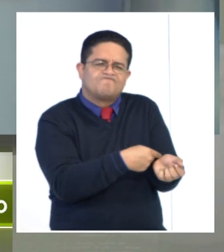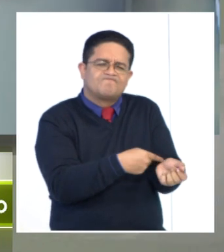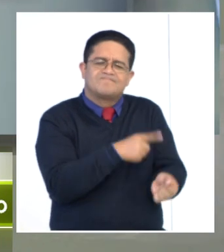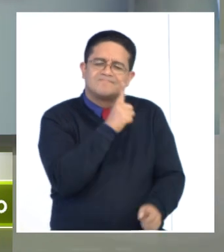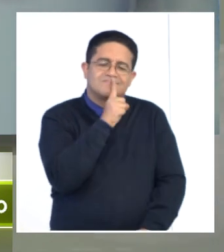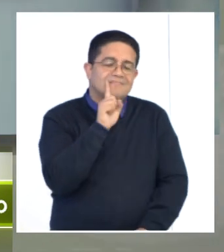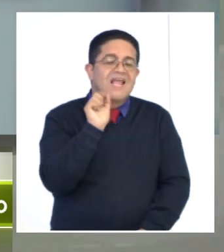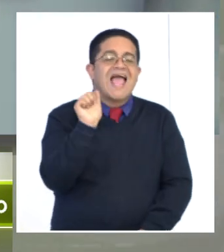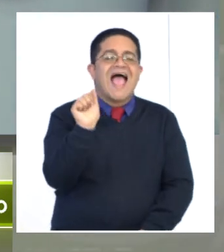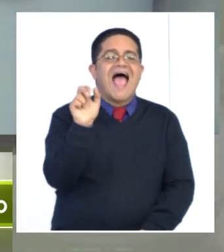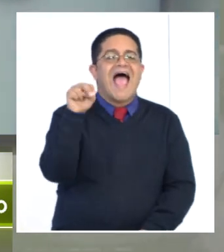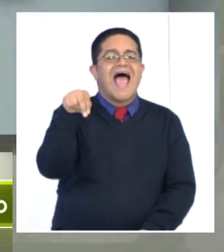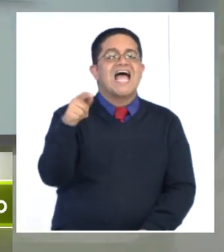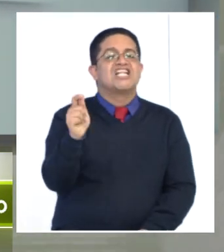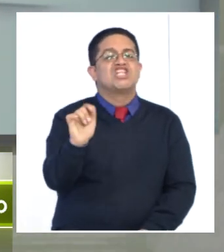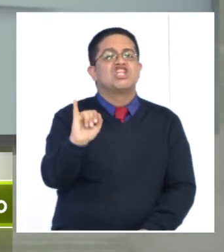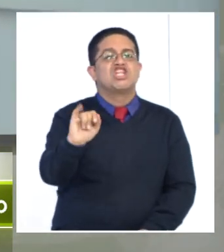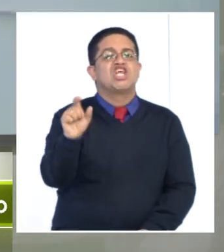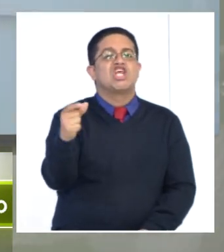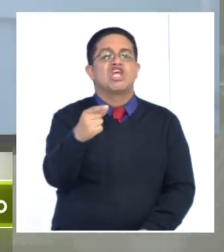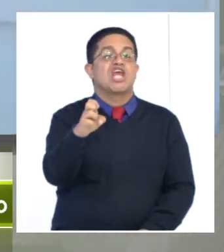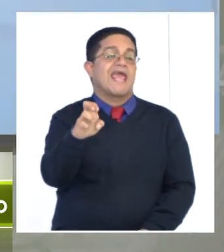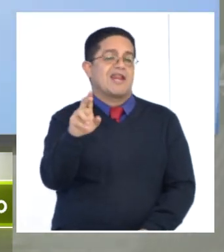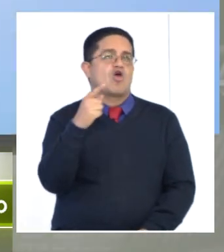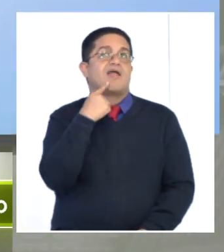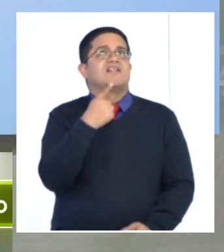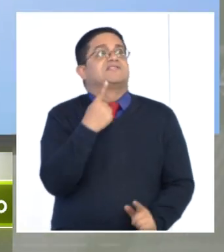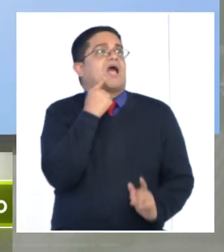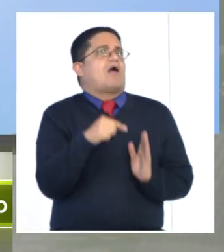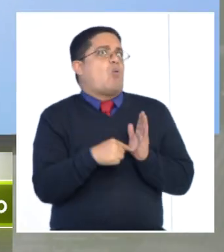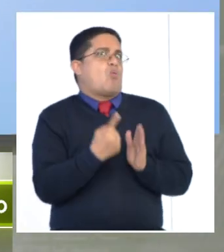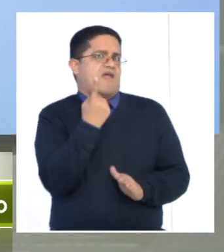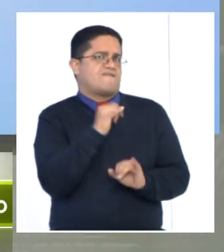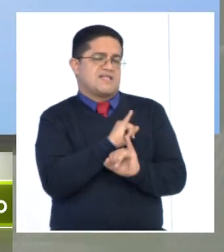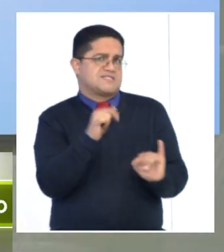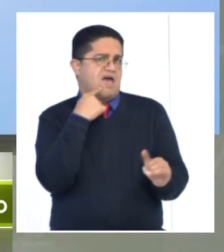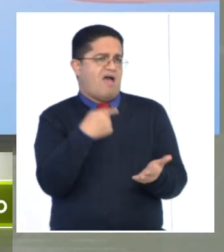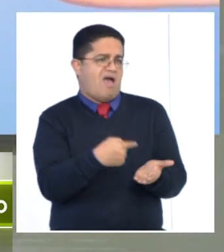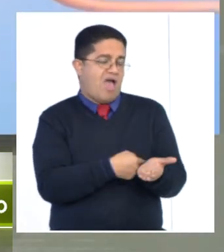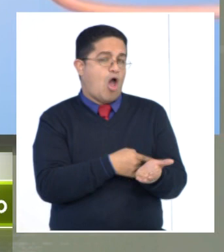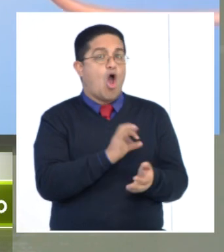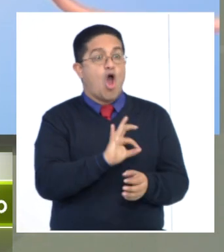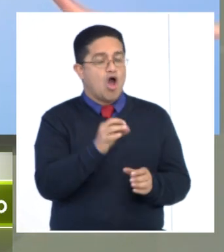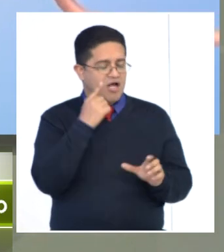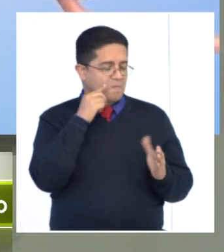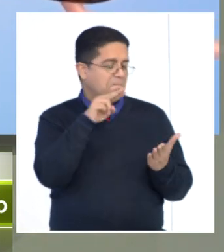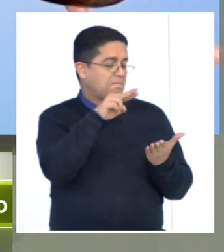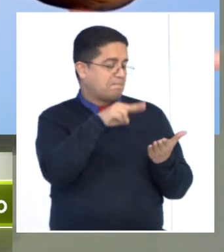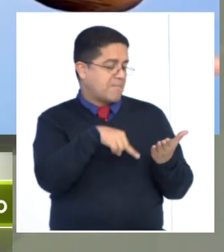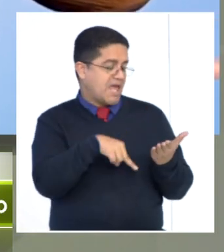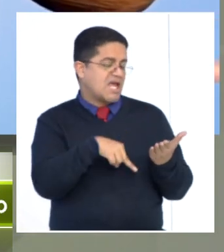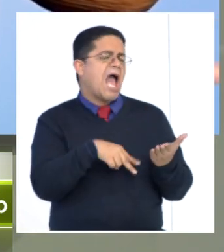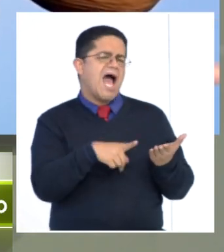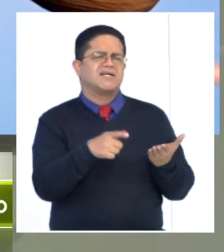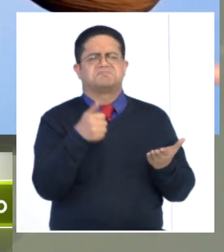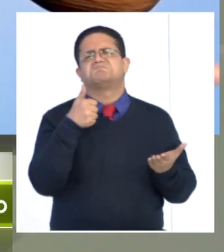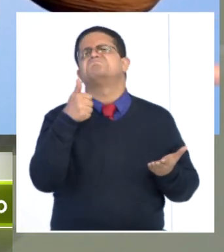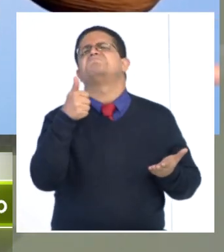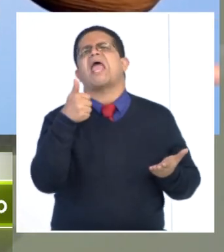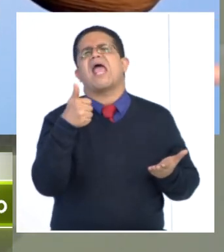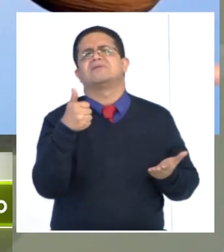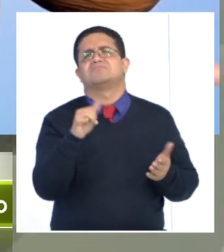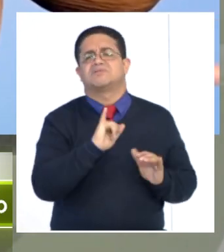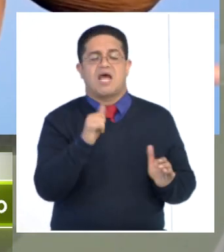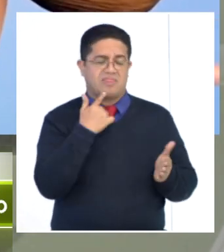porque a veces hacen el antígeno y piensan que es suficiente. O lo hacen, leen el valor referencial y dicen, bueno, aquí